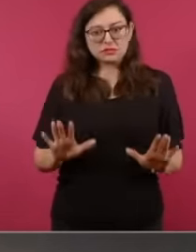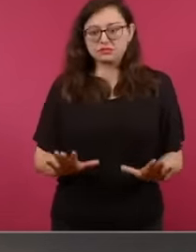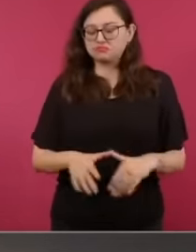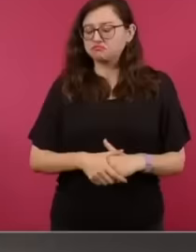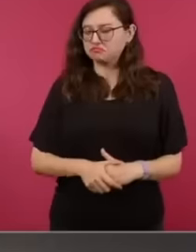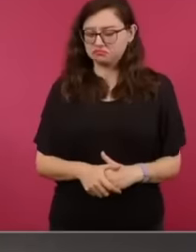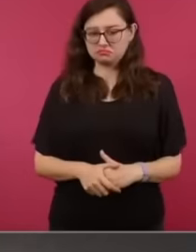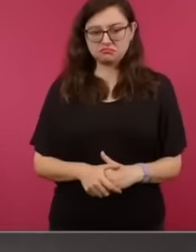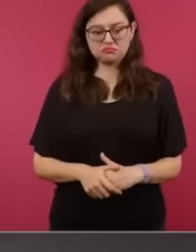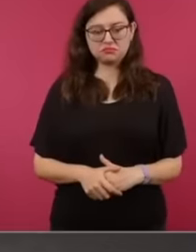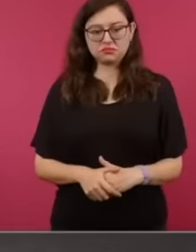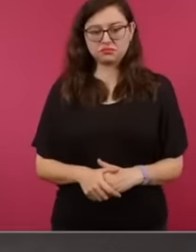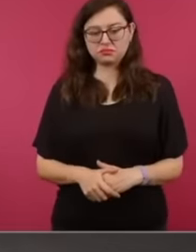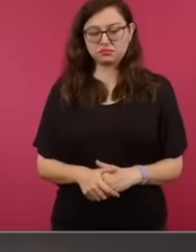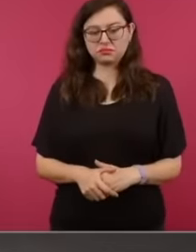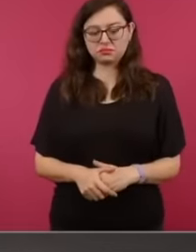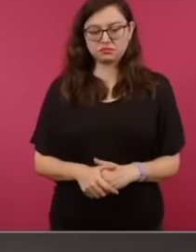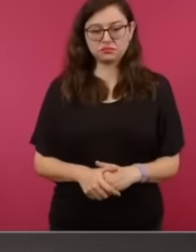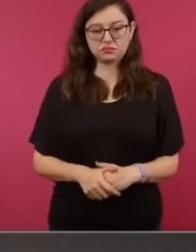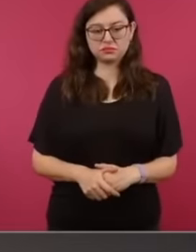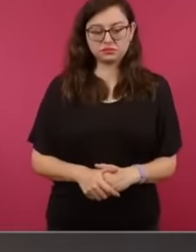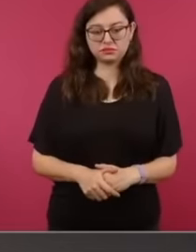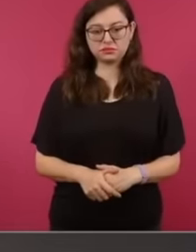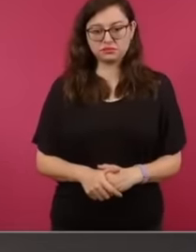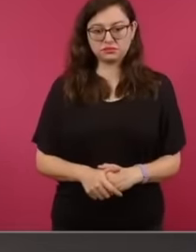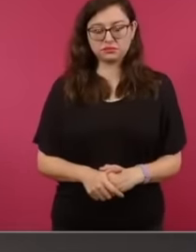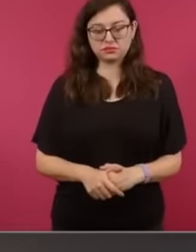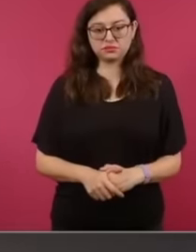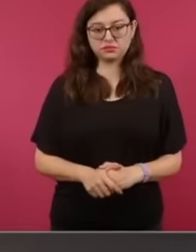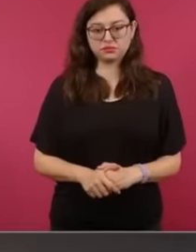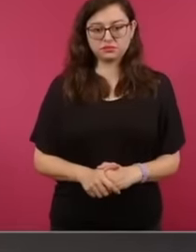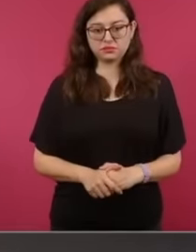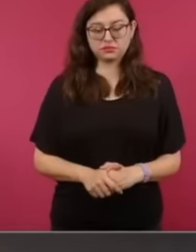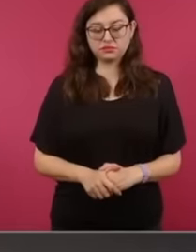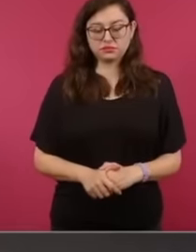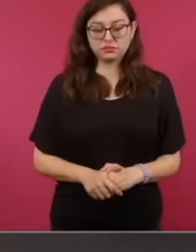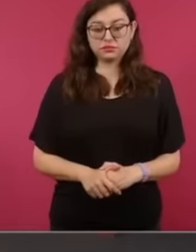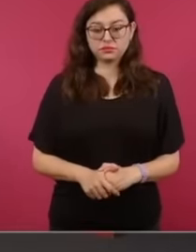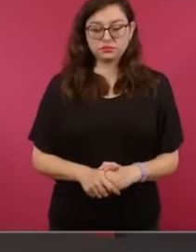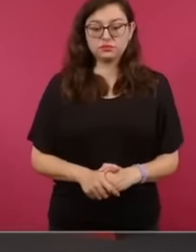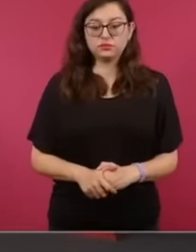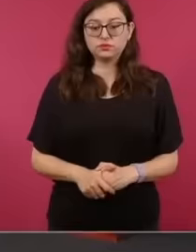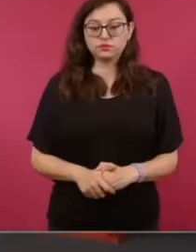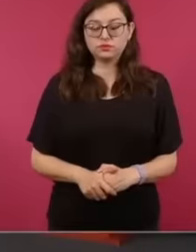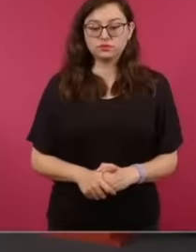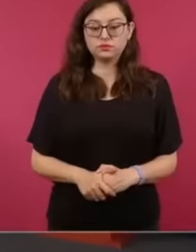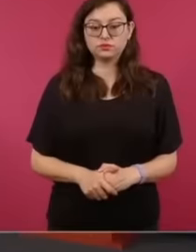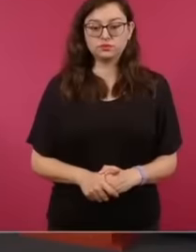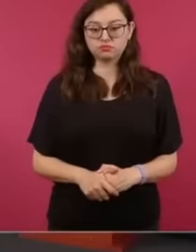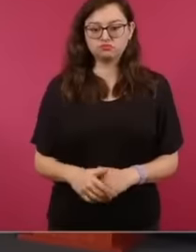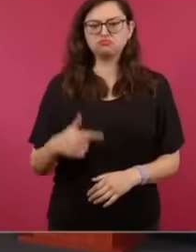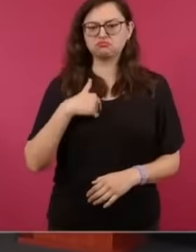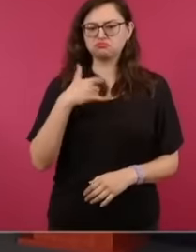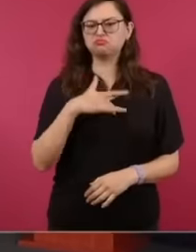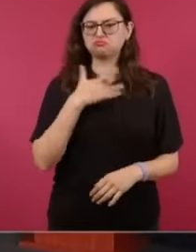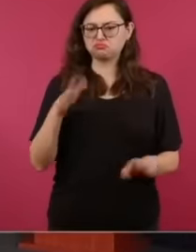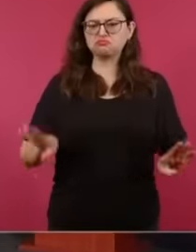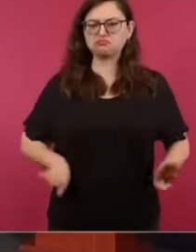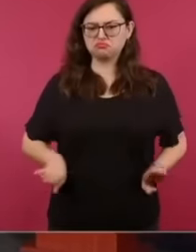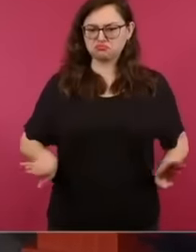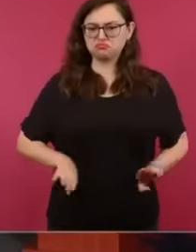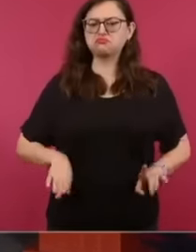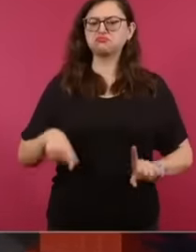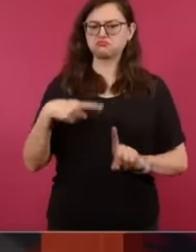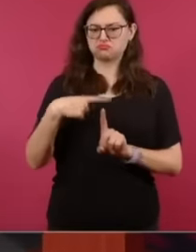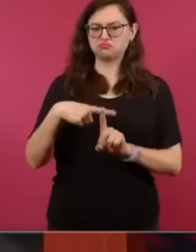no, yo estoy, eso sí, muy, muy optimista de que la gente